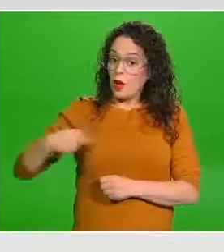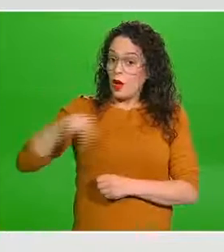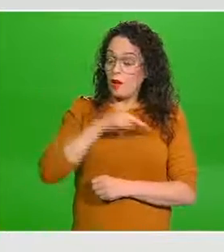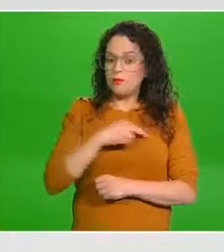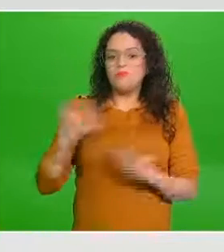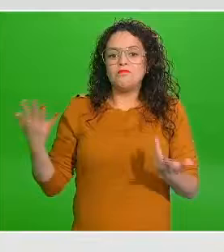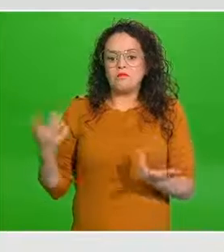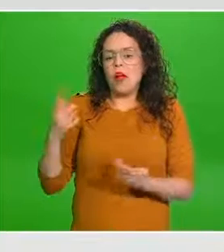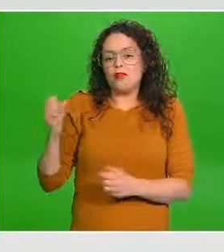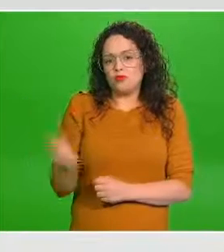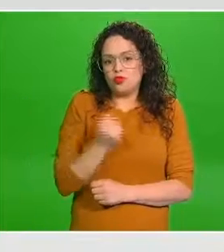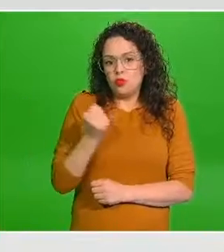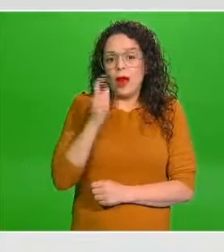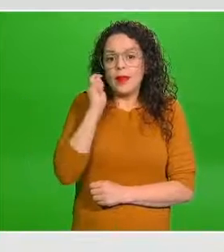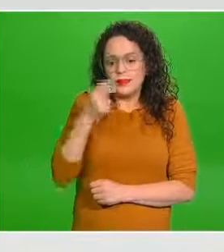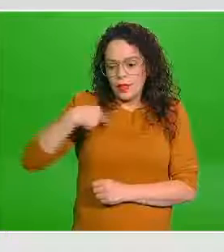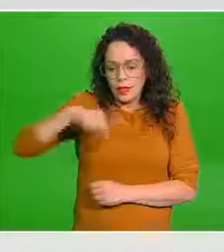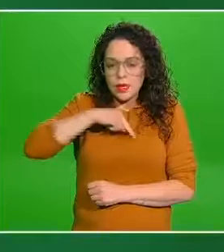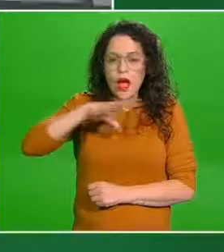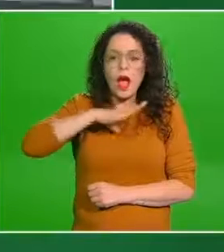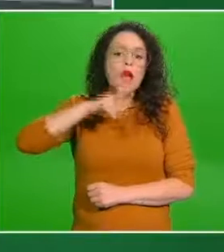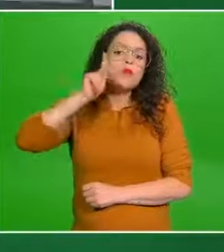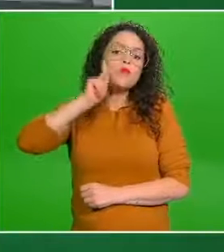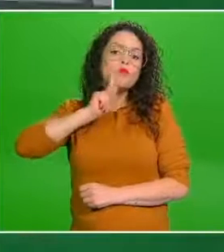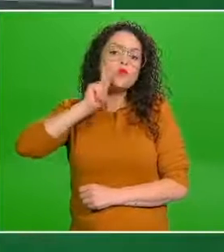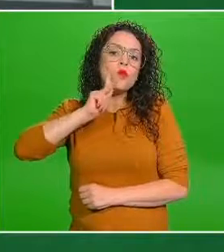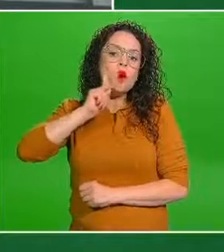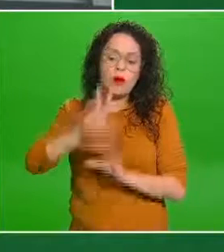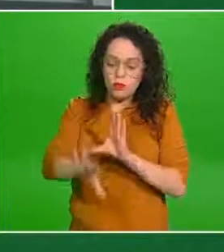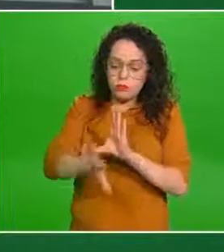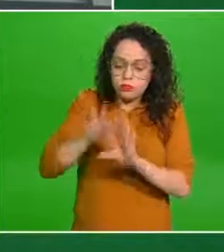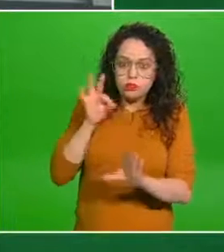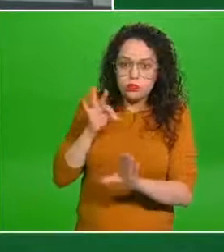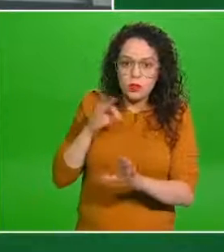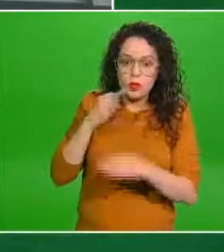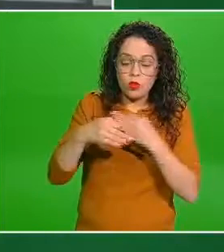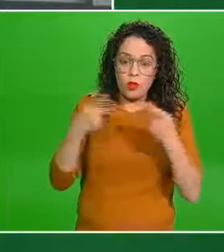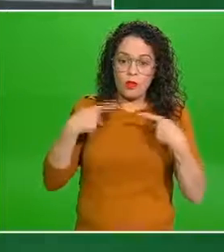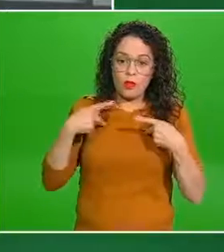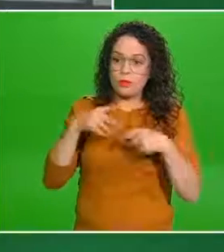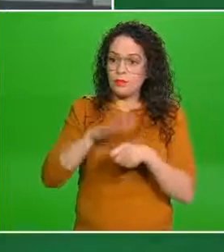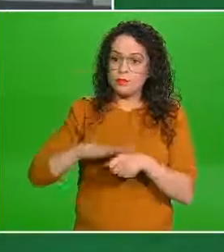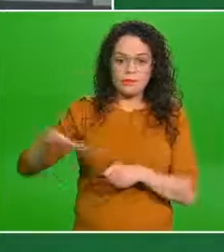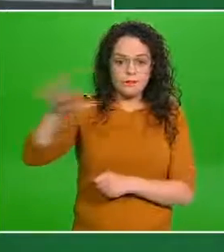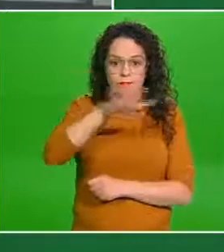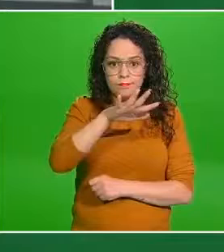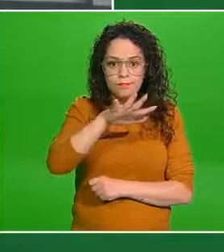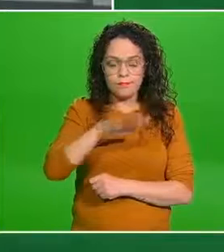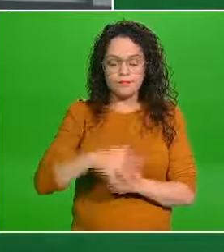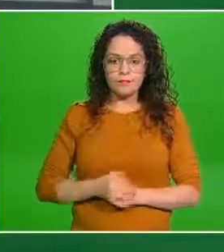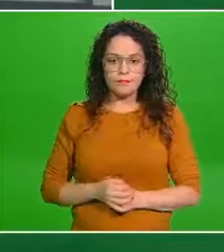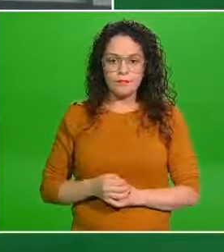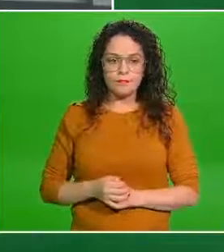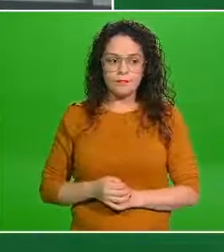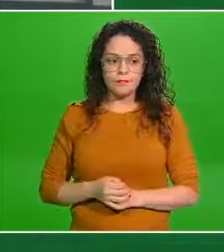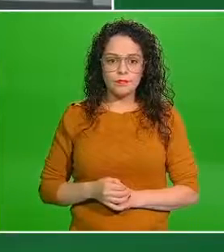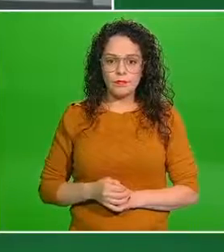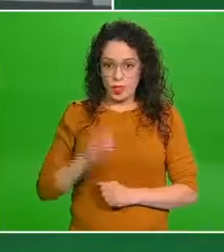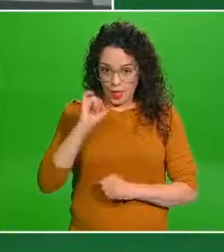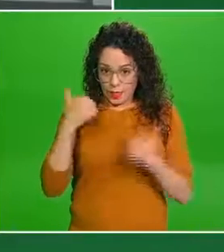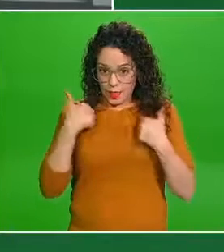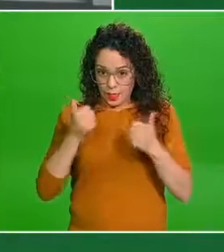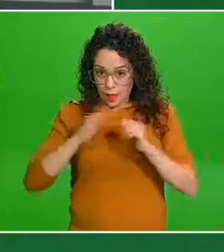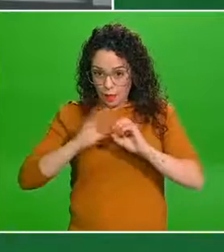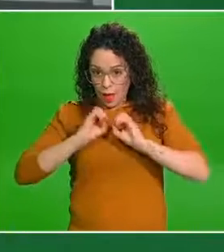mantenemos la prueba o la toma de las pruebas en toda la población que cumple la definición operacional. No sé si te dejé más clara